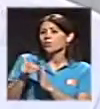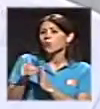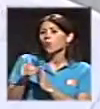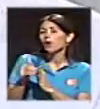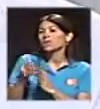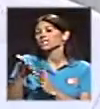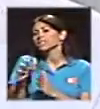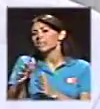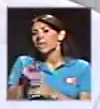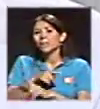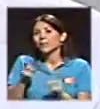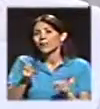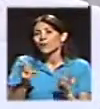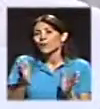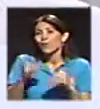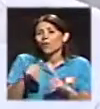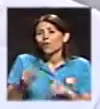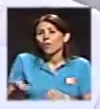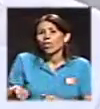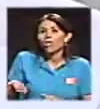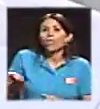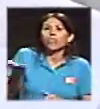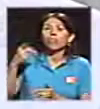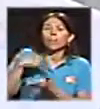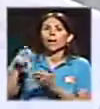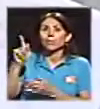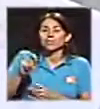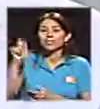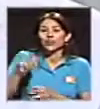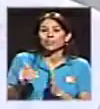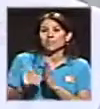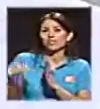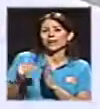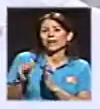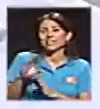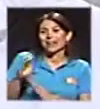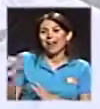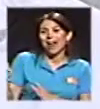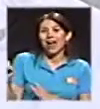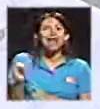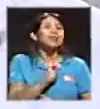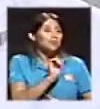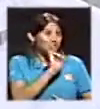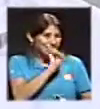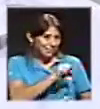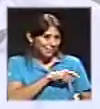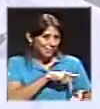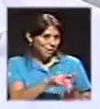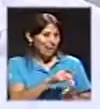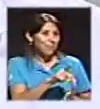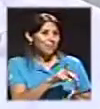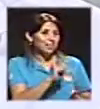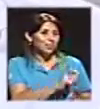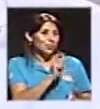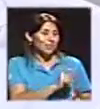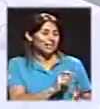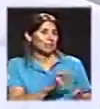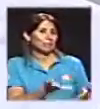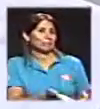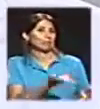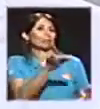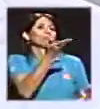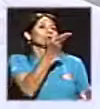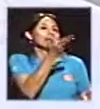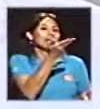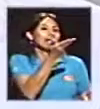pero no existen pensiones millonarias en la caja como sí existen en el Poder Judicial. Ciertamente ellos cotizan 3 veces más que lo que